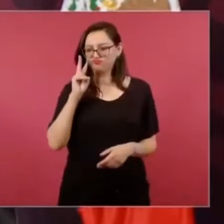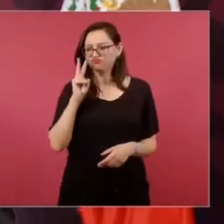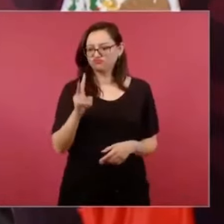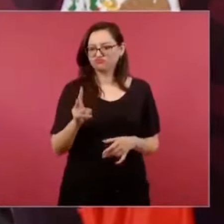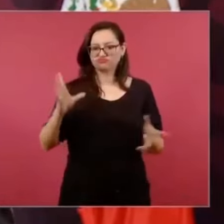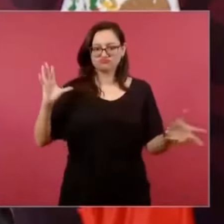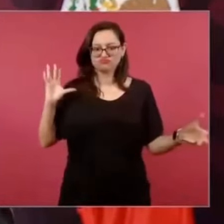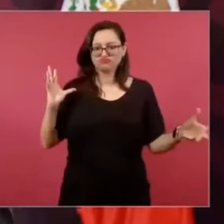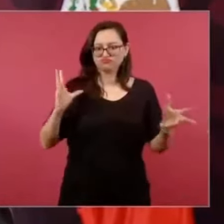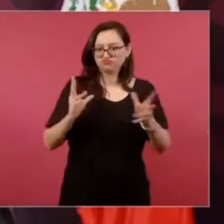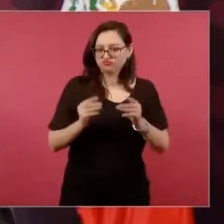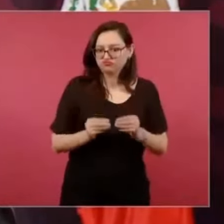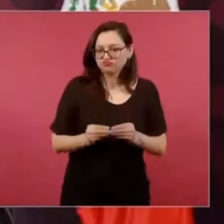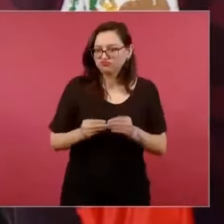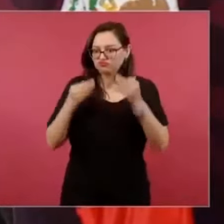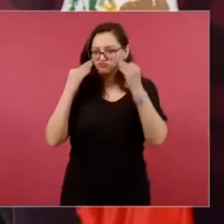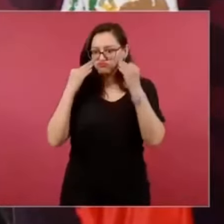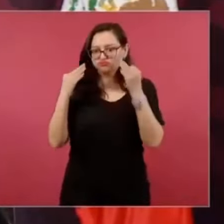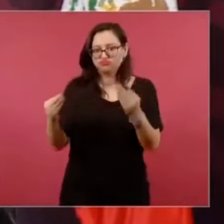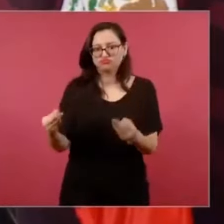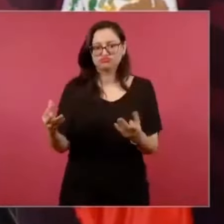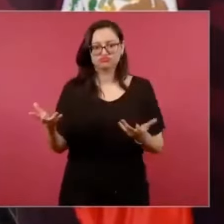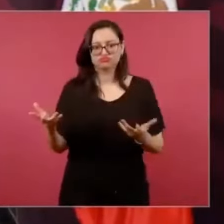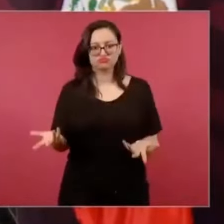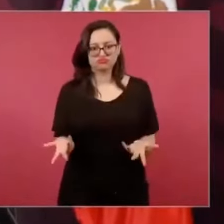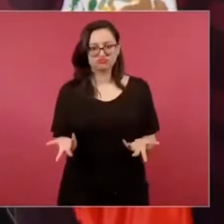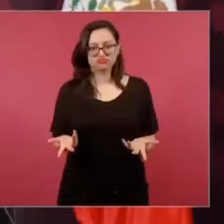Yo estoy, repito,